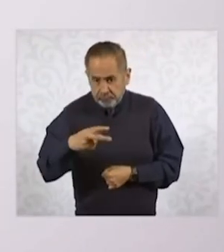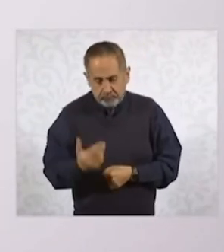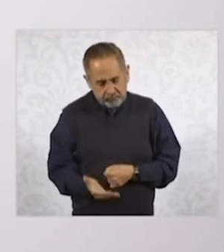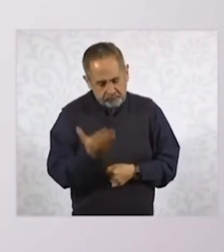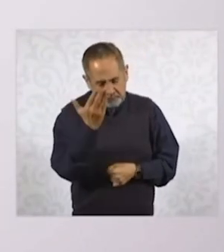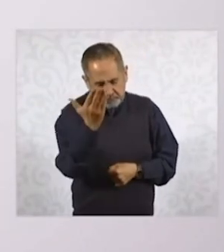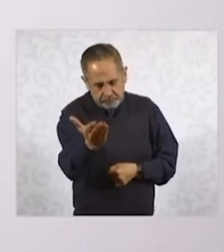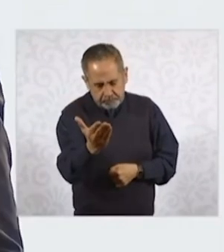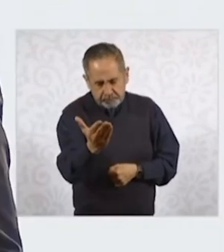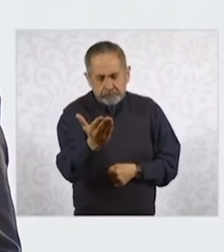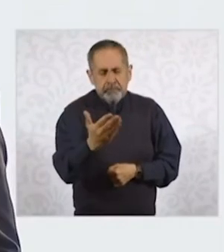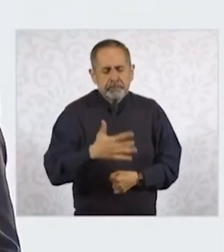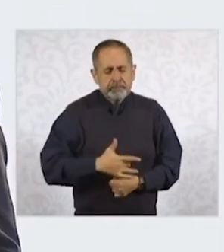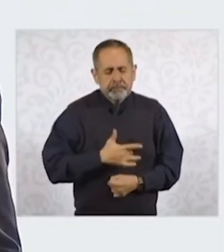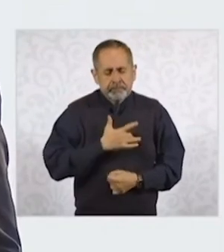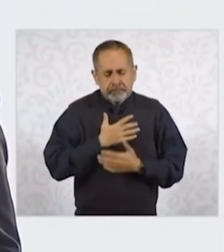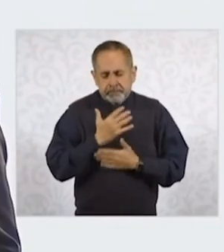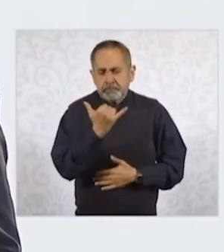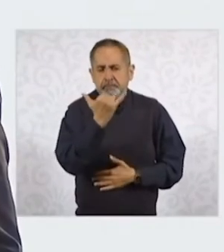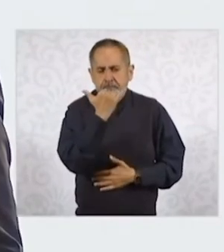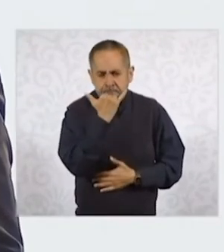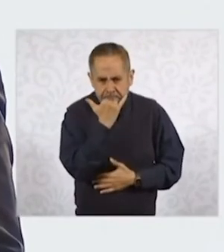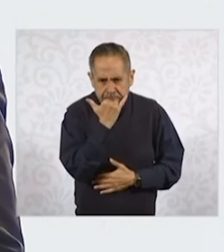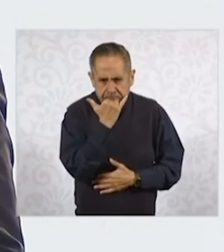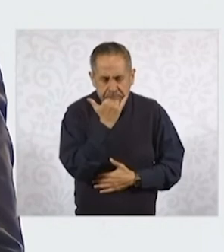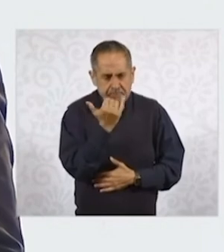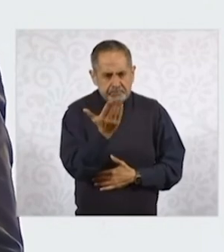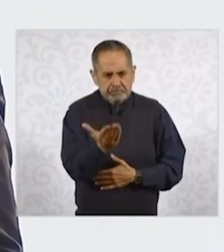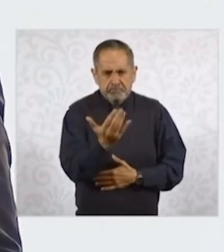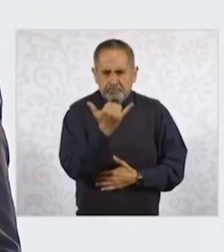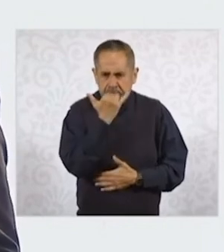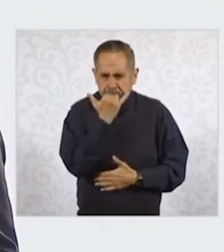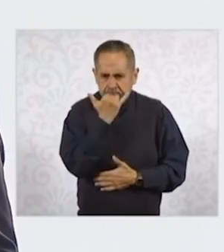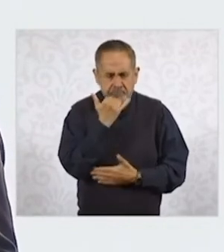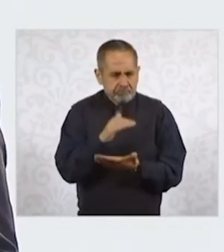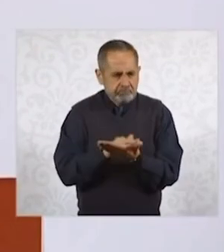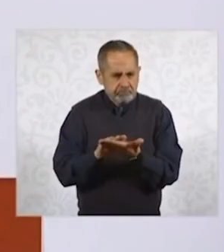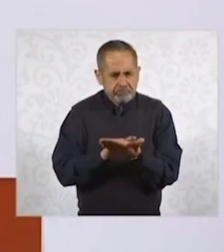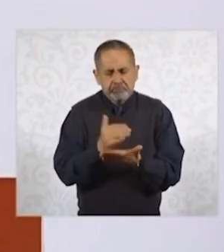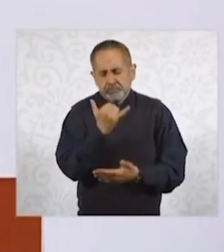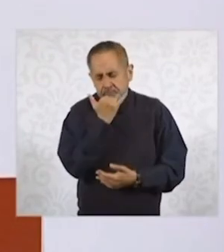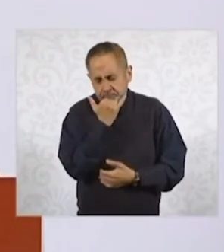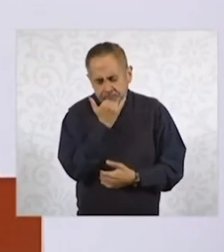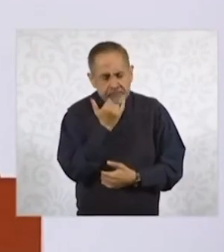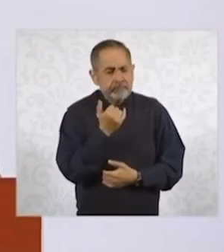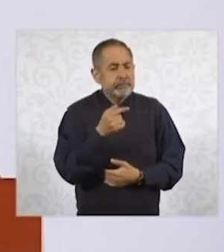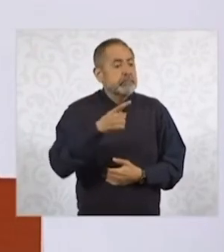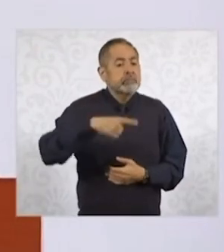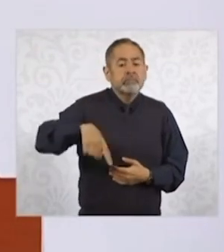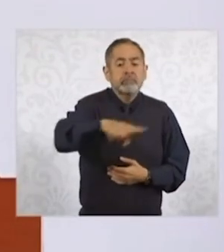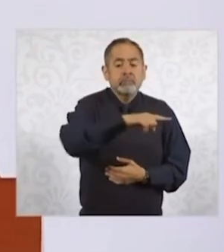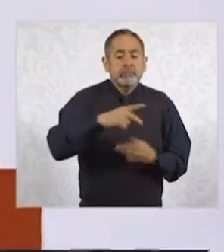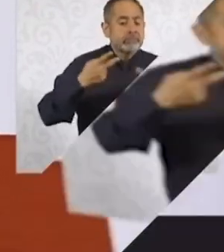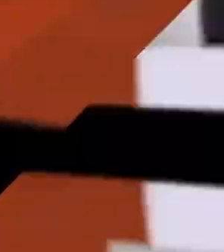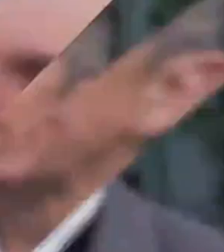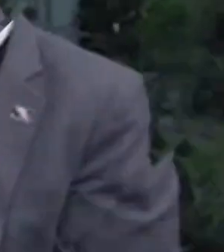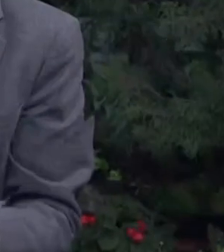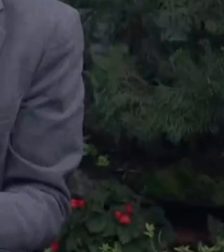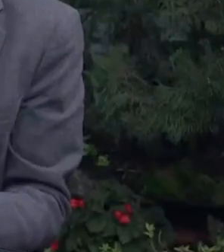disculpa pública por los crímenes del 2 de octubre de 1968, hubo quienes generaron desinformación sobre este acto